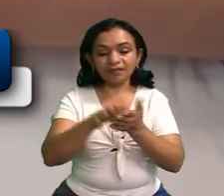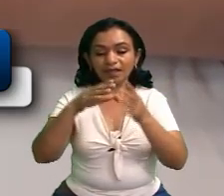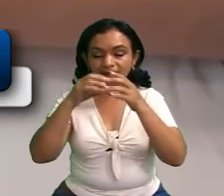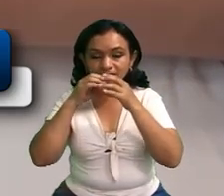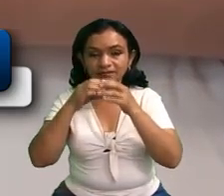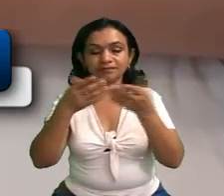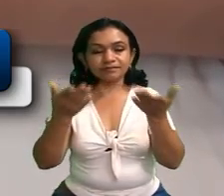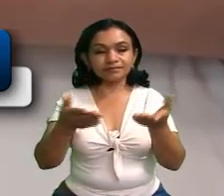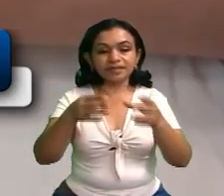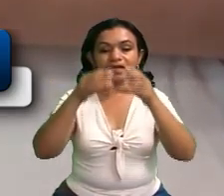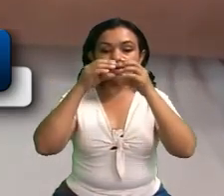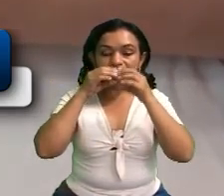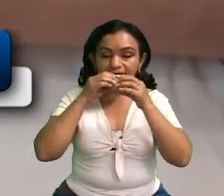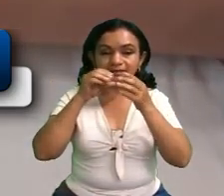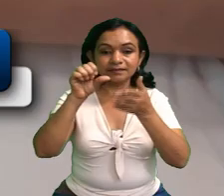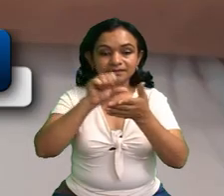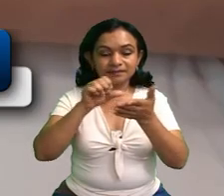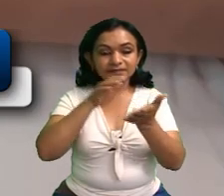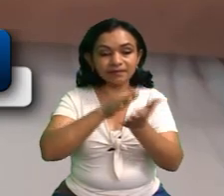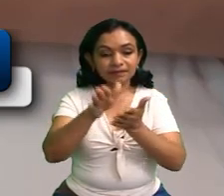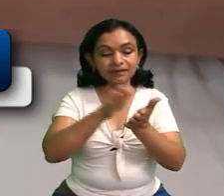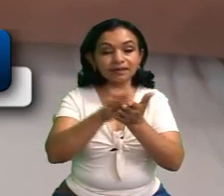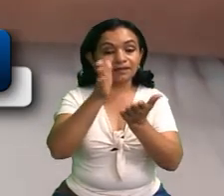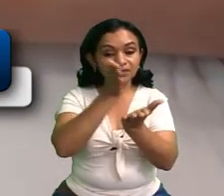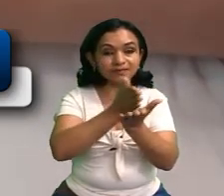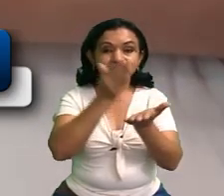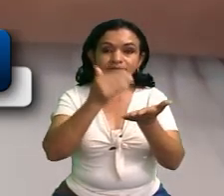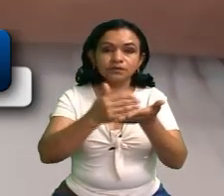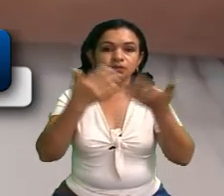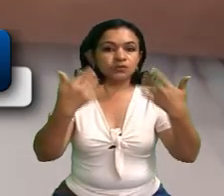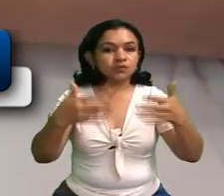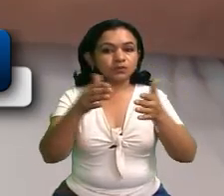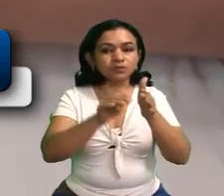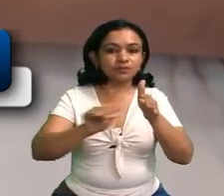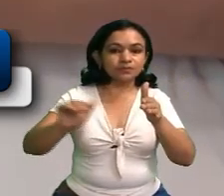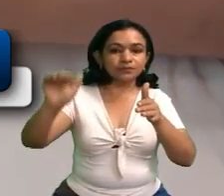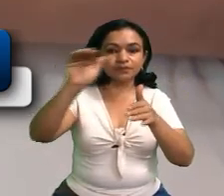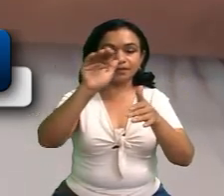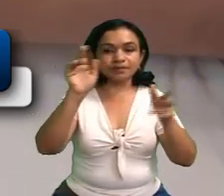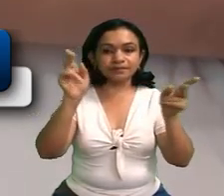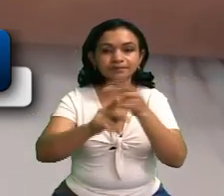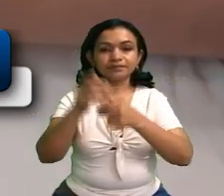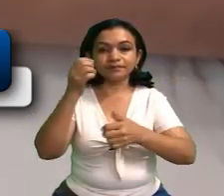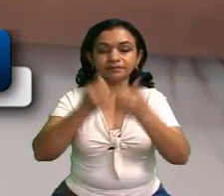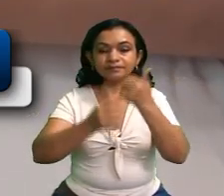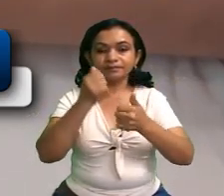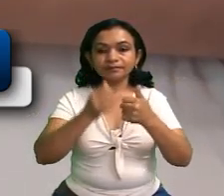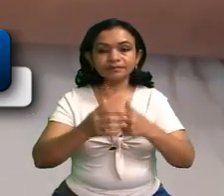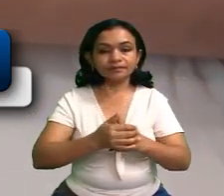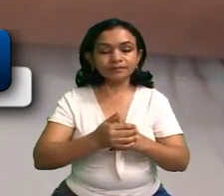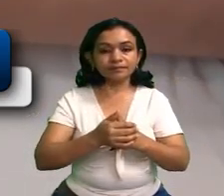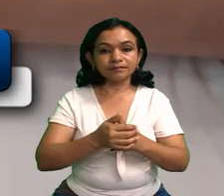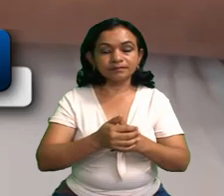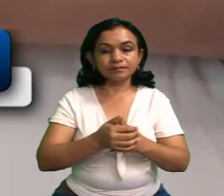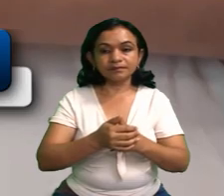el problema. Las enchiladas, las tajadas con queso. Entonces, eso va a empeorar el problema, pero no es la